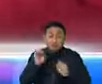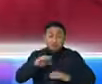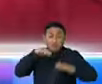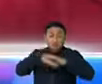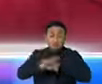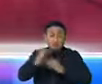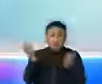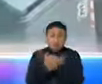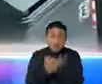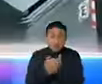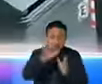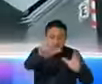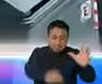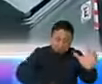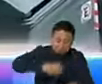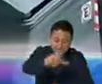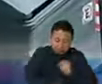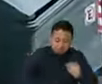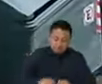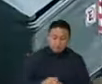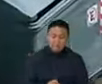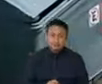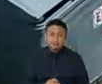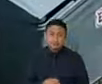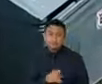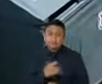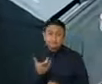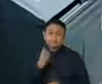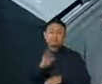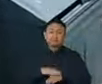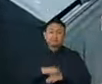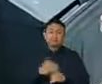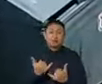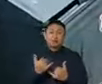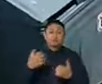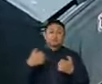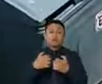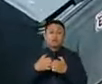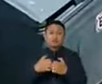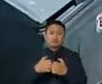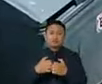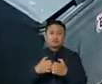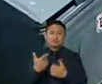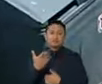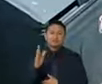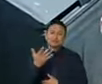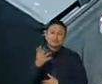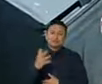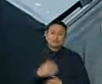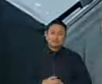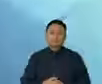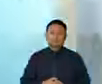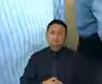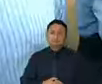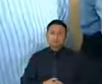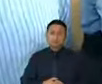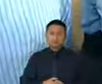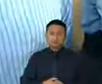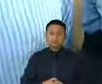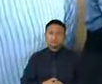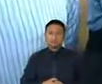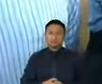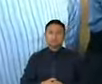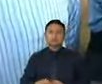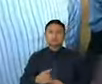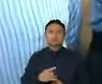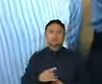la contenerización. Esta situación se debería a la falta de maquinaria que actualmente tienen los trabajadores de Maceo. Lo que pasa es que